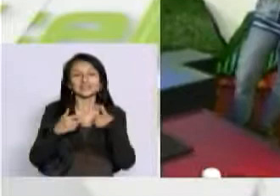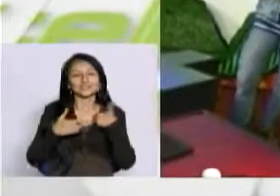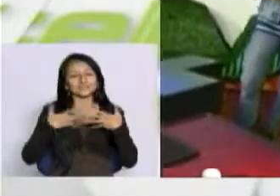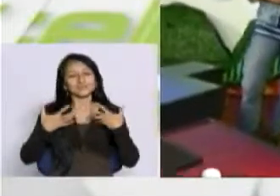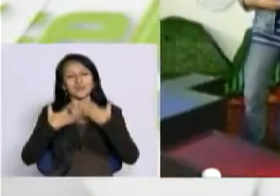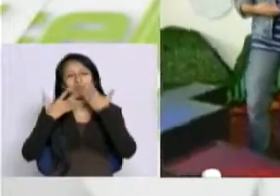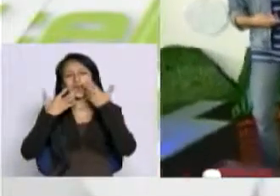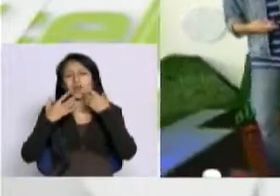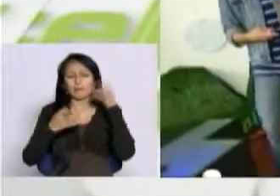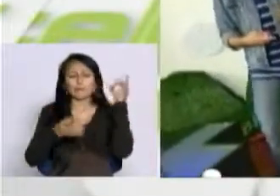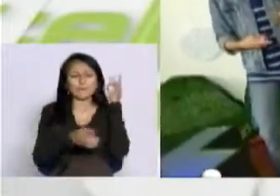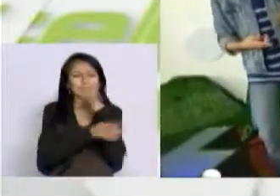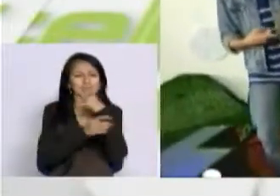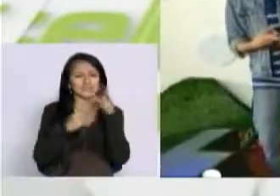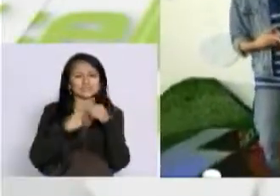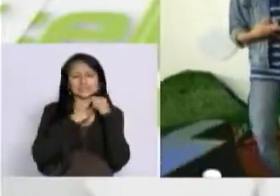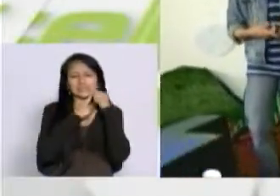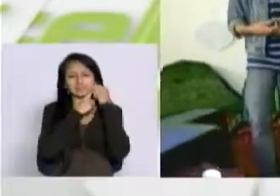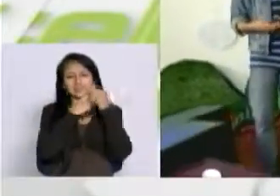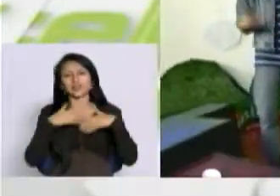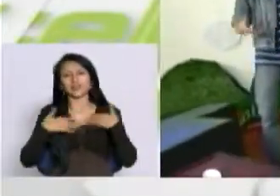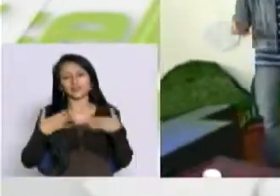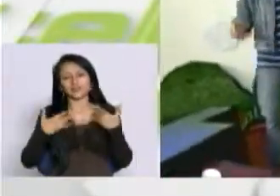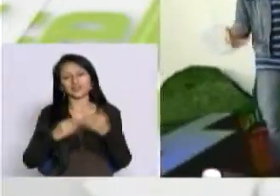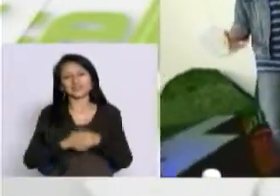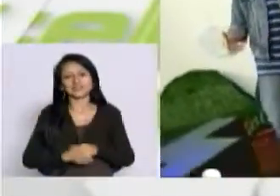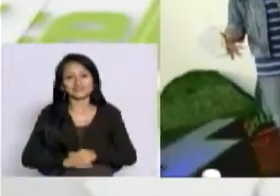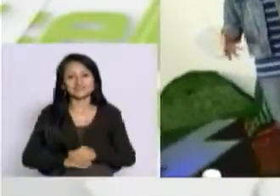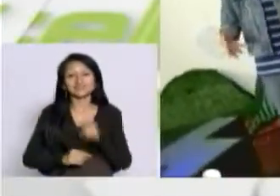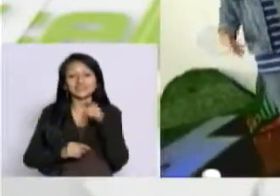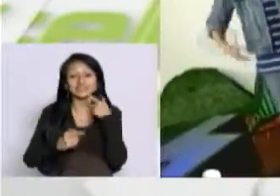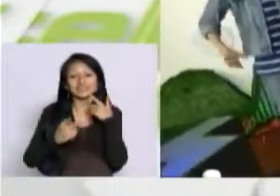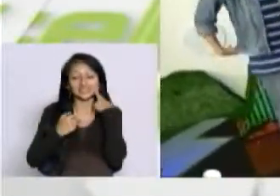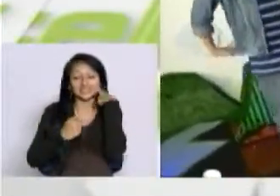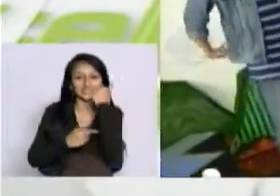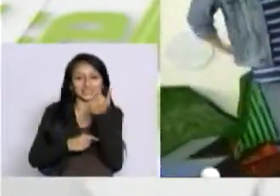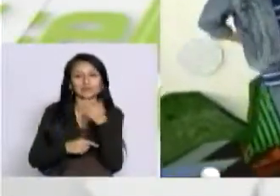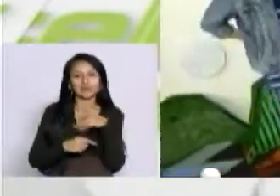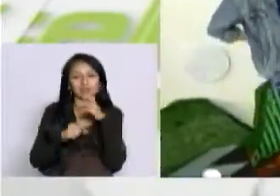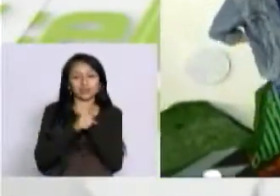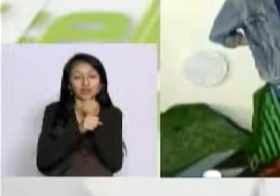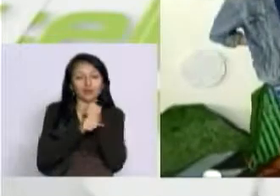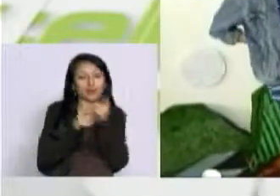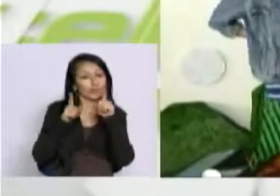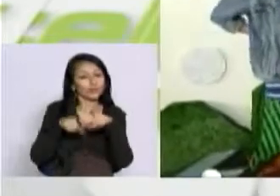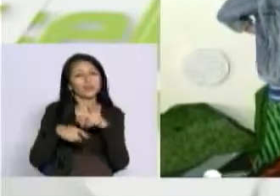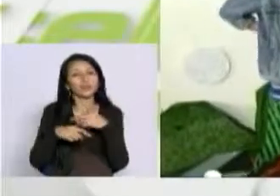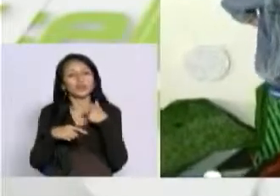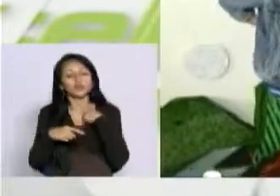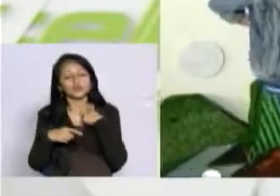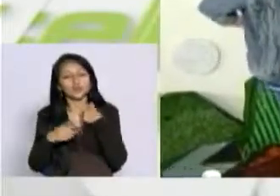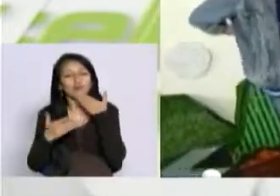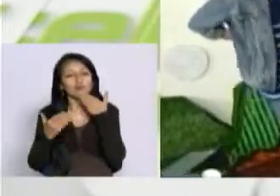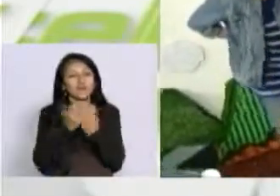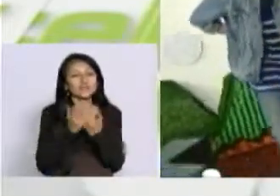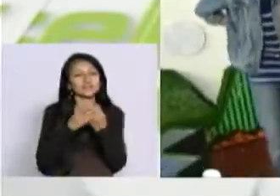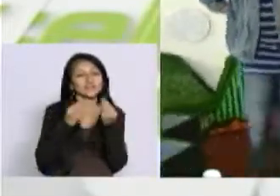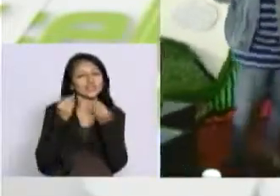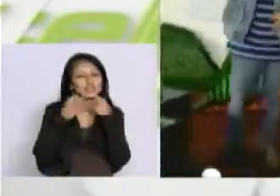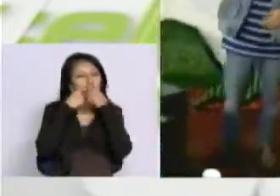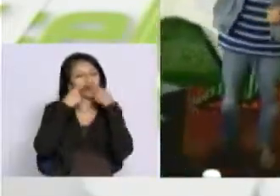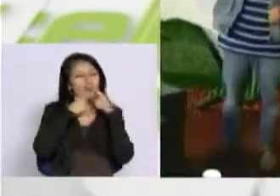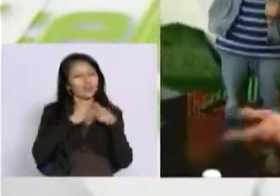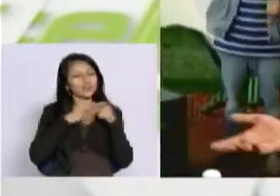pasado en mi experiencia laboral, ha sido algo muy muy chévere. Aparte he tenido pues la oportunidad de hacer